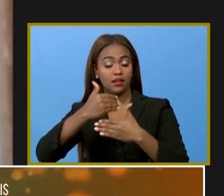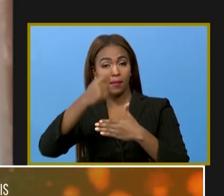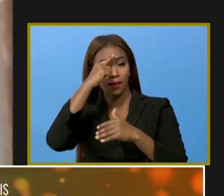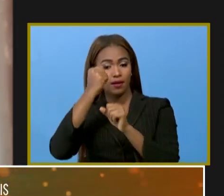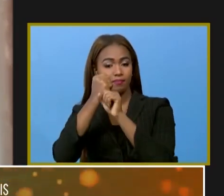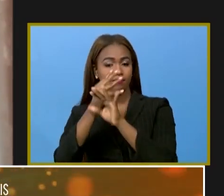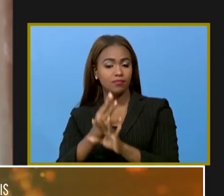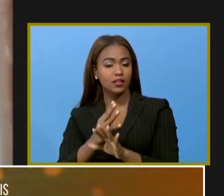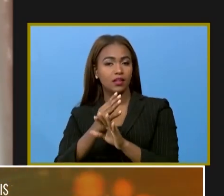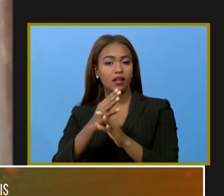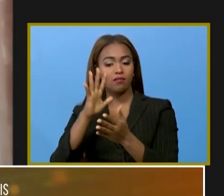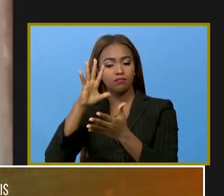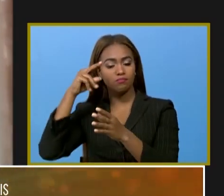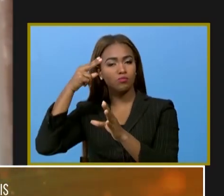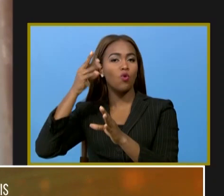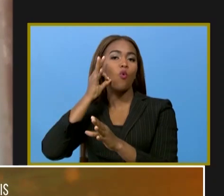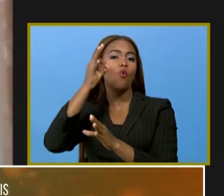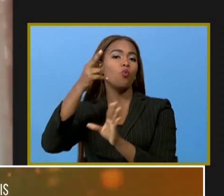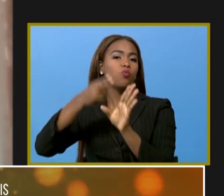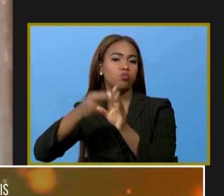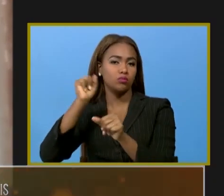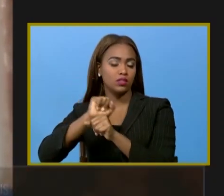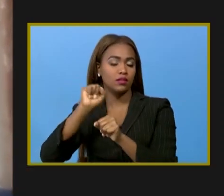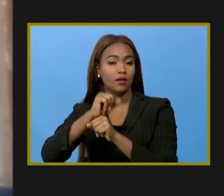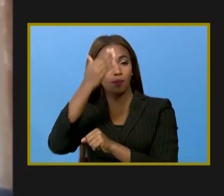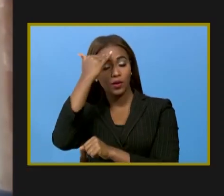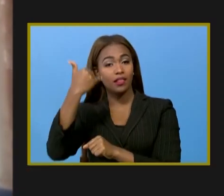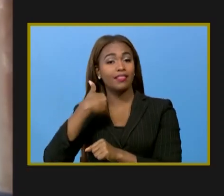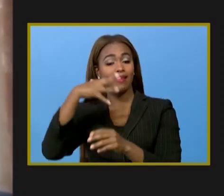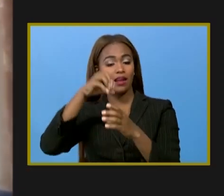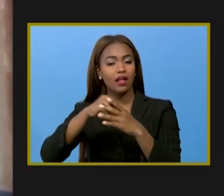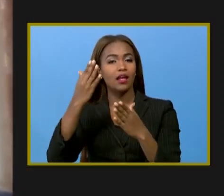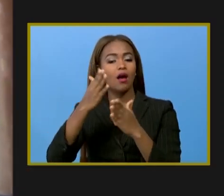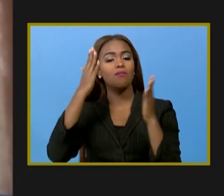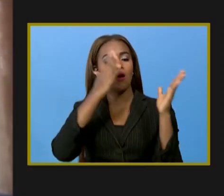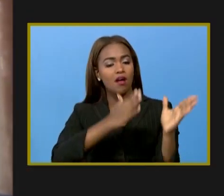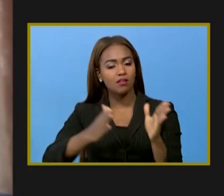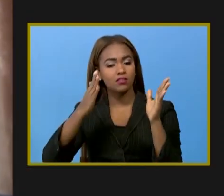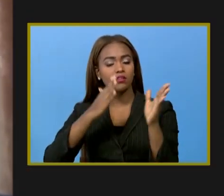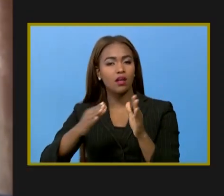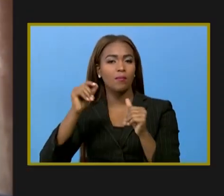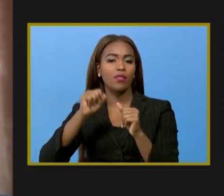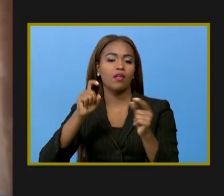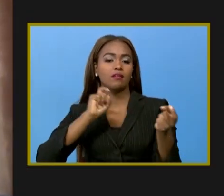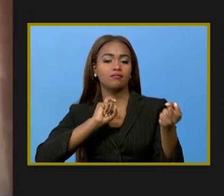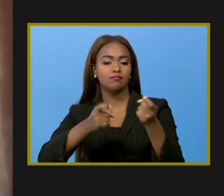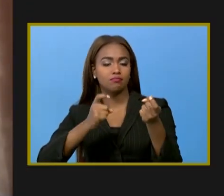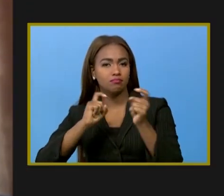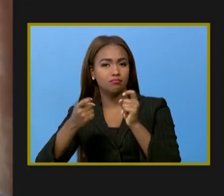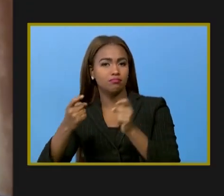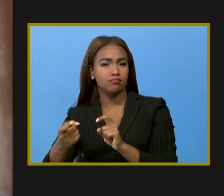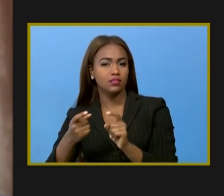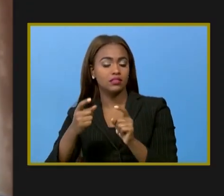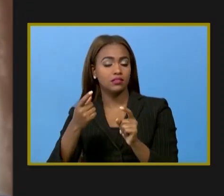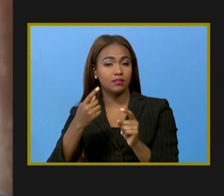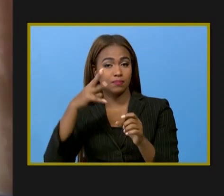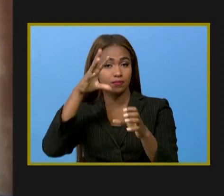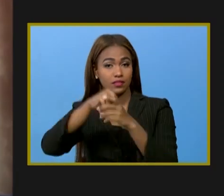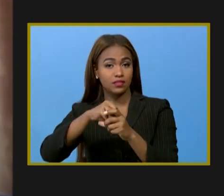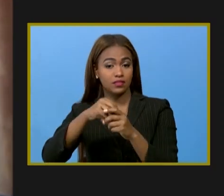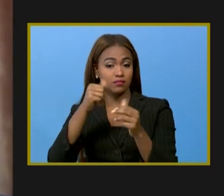preparación curricular porque implica todo un proceso, implica modificaciones al interior